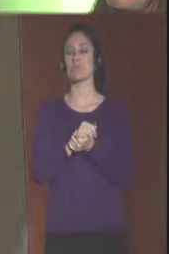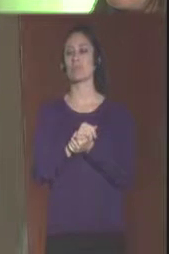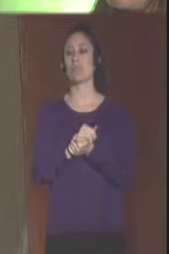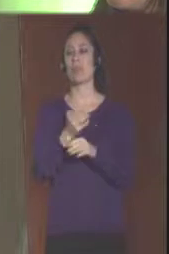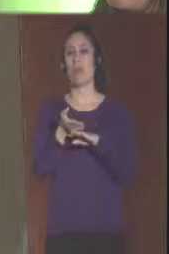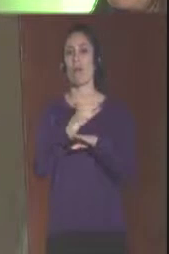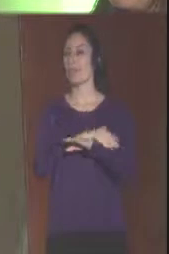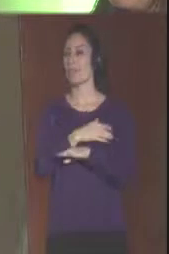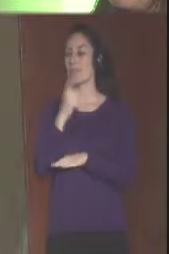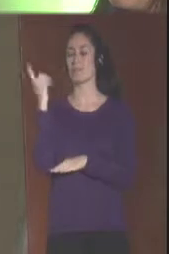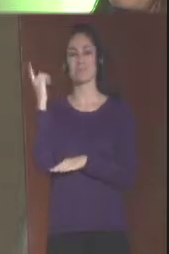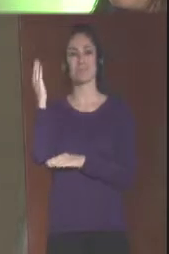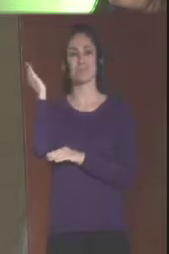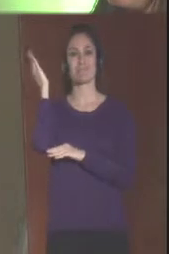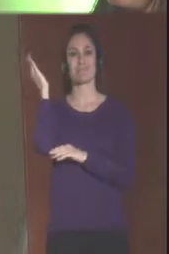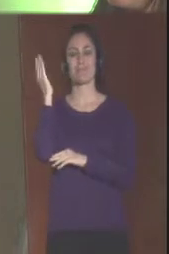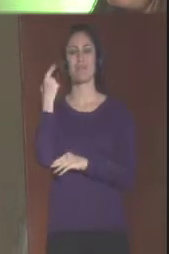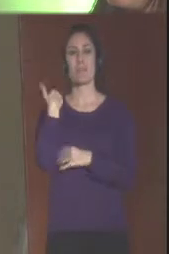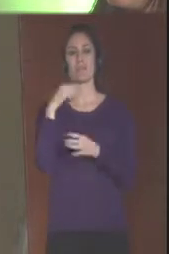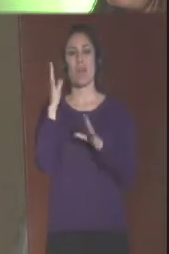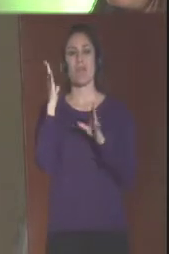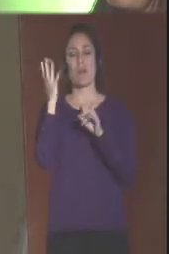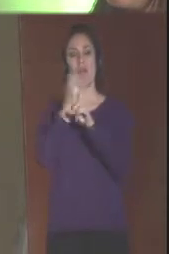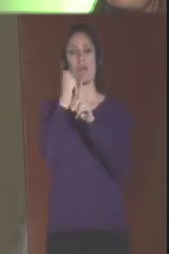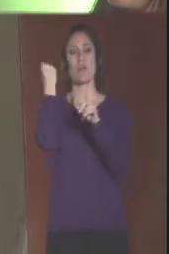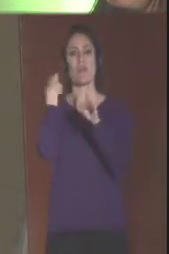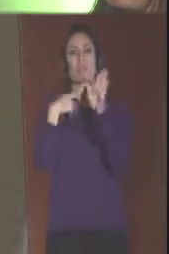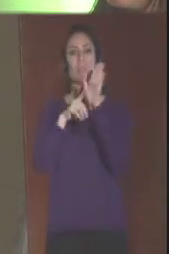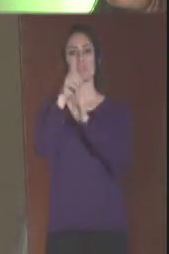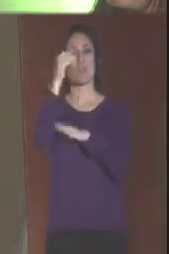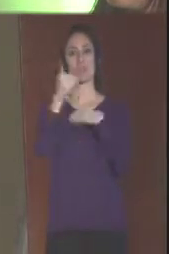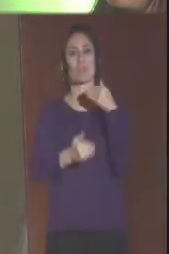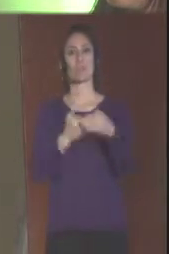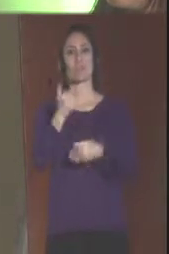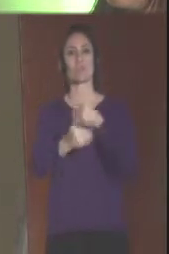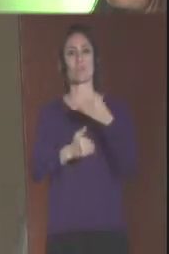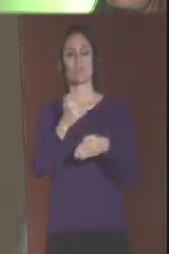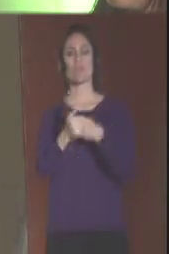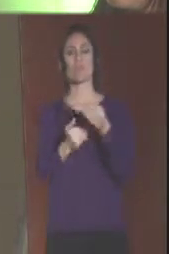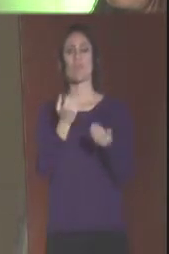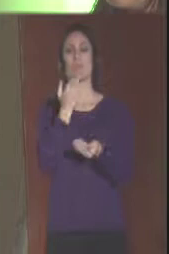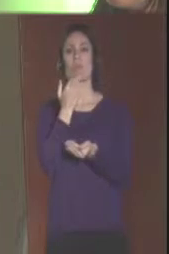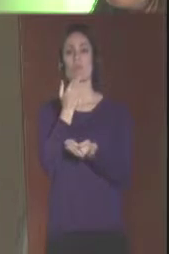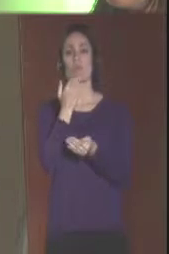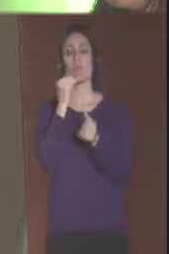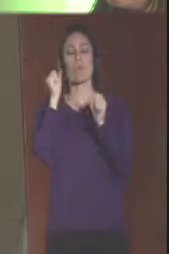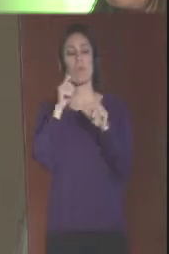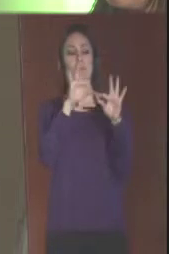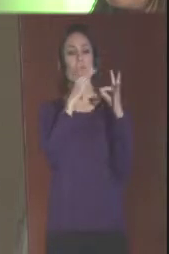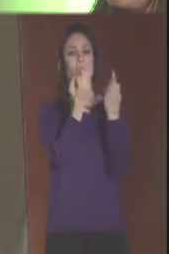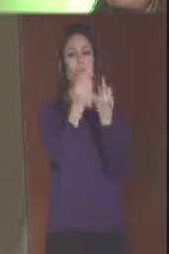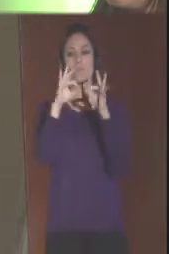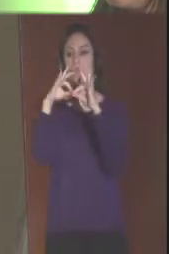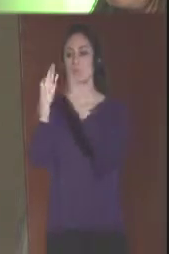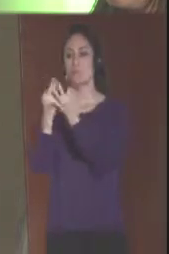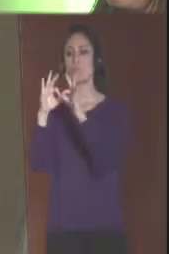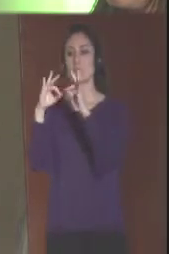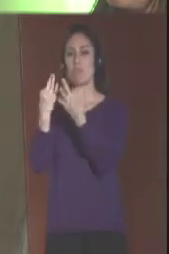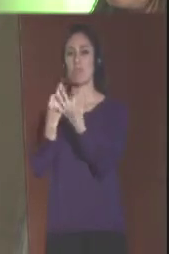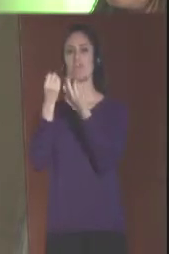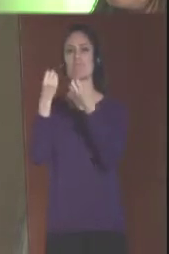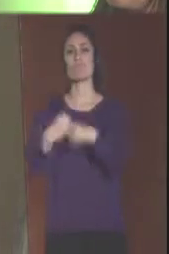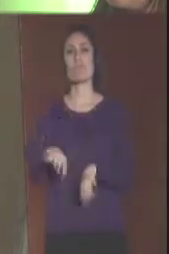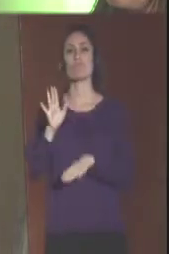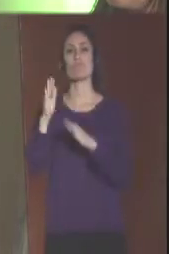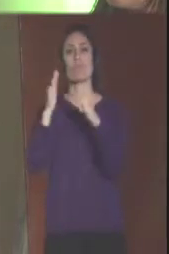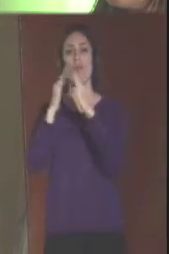colegas alcaldes, también hemos logrado desarrollar un proceso de relocalización de aquellas familias que por obvios motivos perdieron